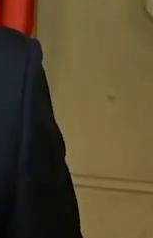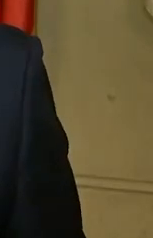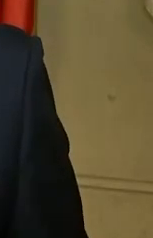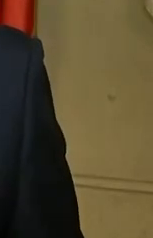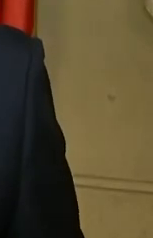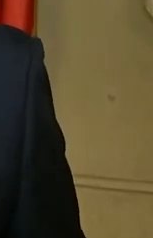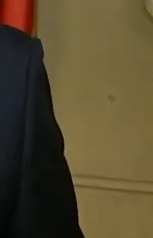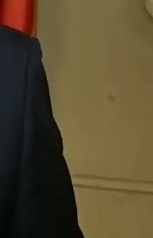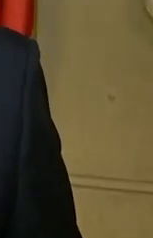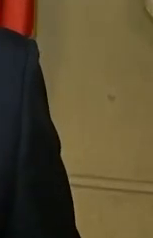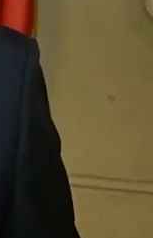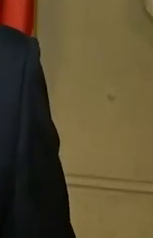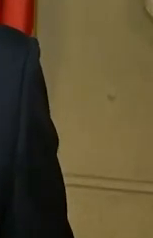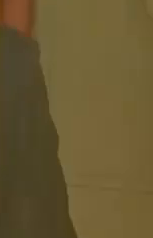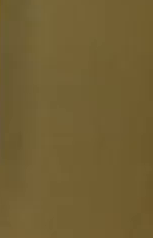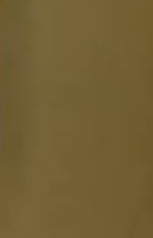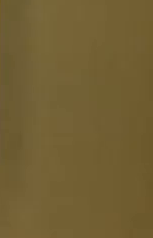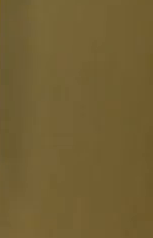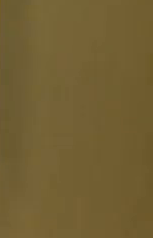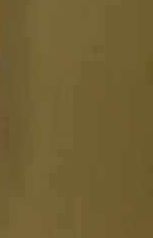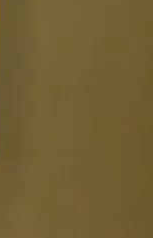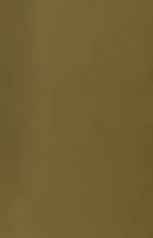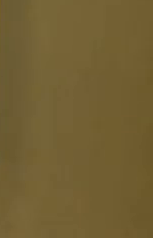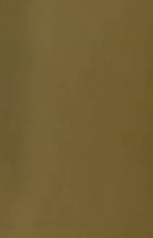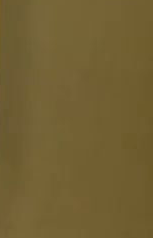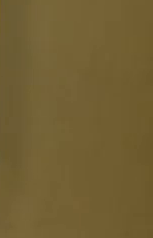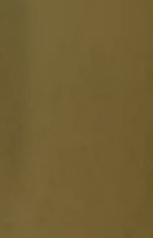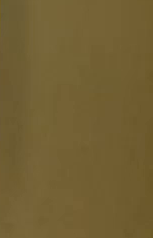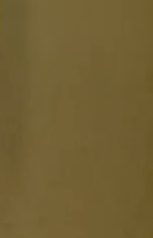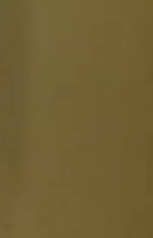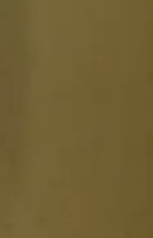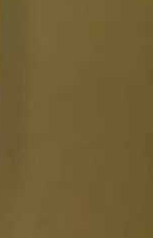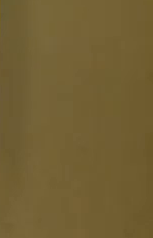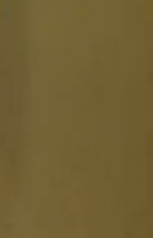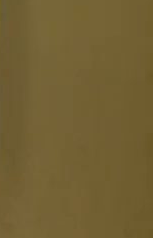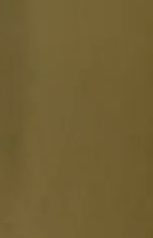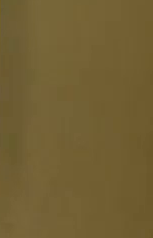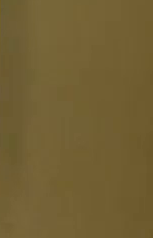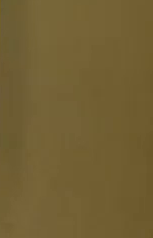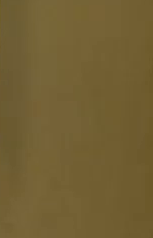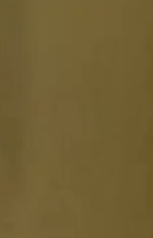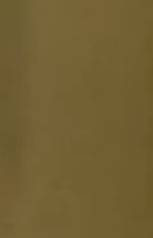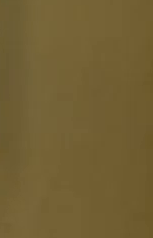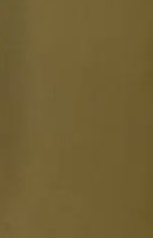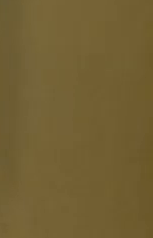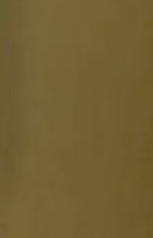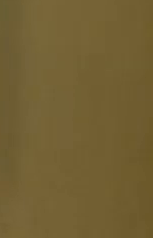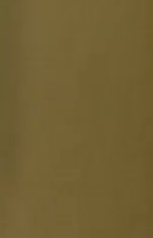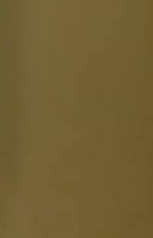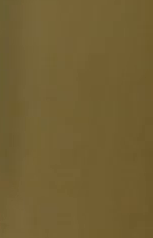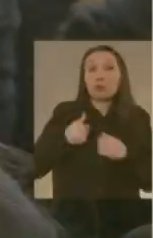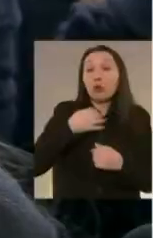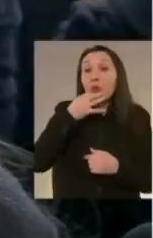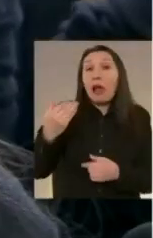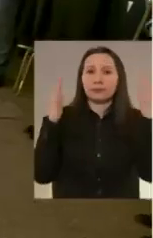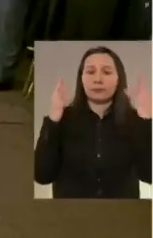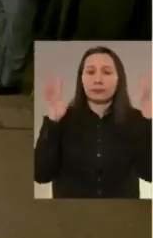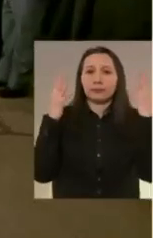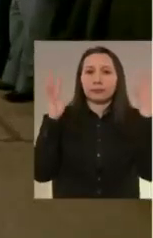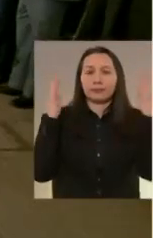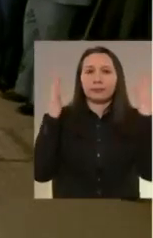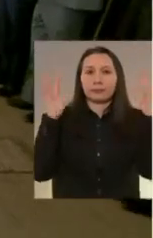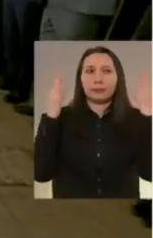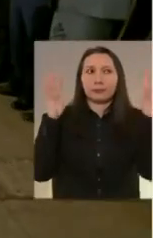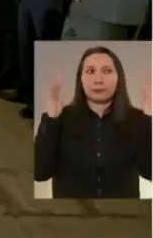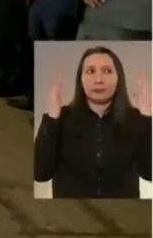propia interpretación u opinión respecto de las causas y las consecuencias del golpe de Estado. Pero